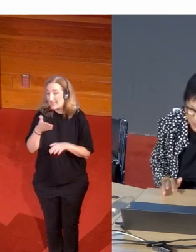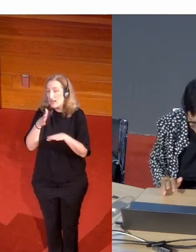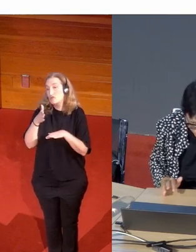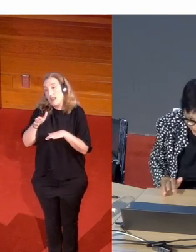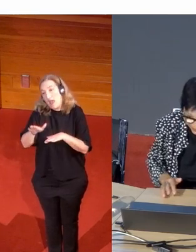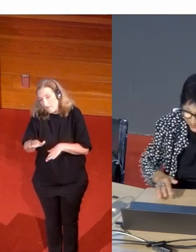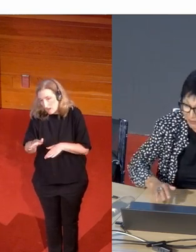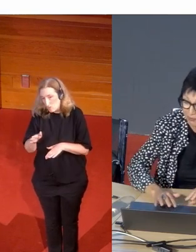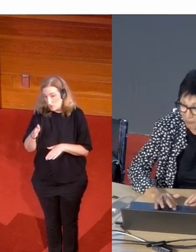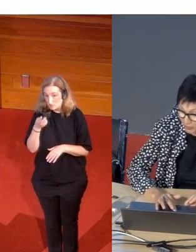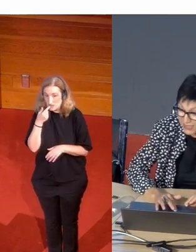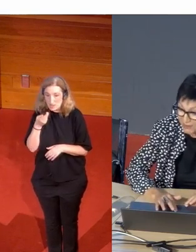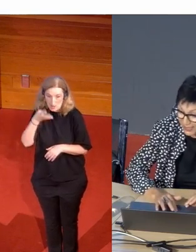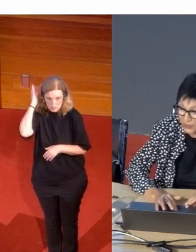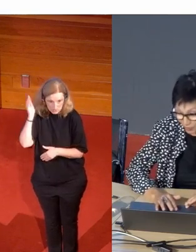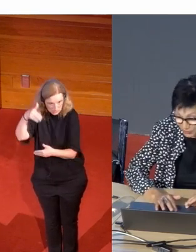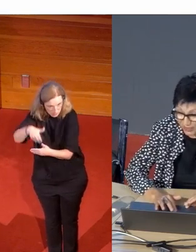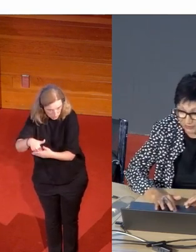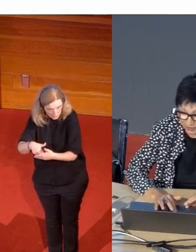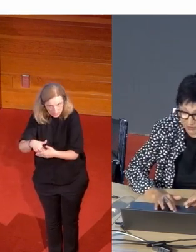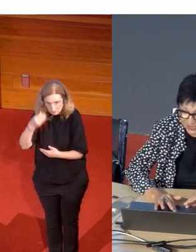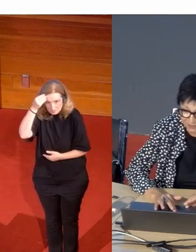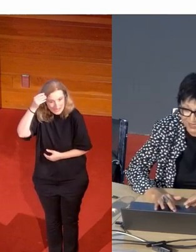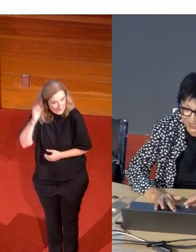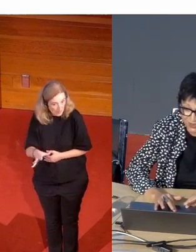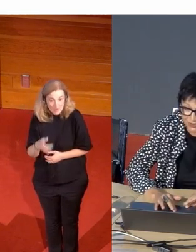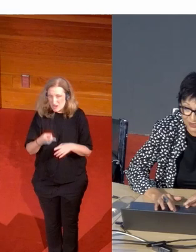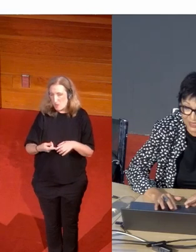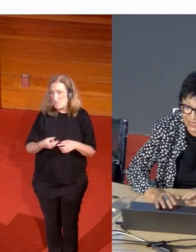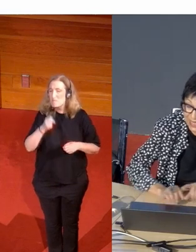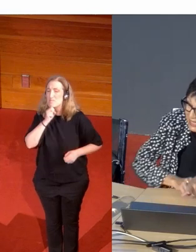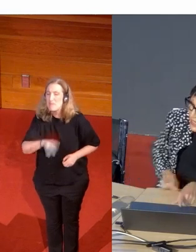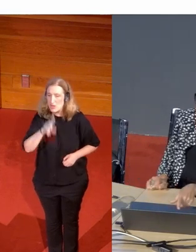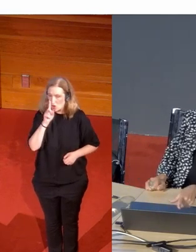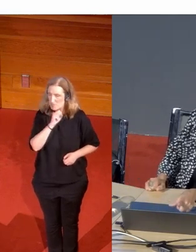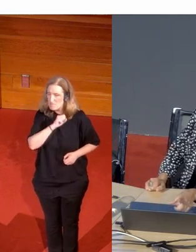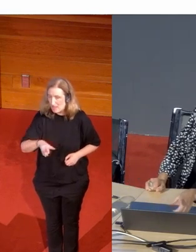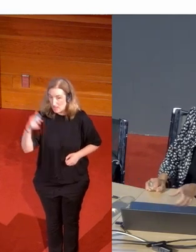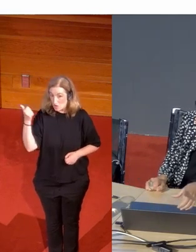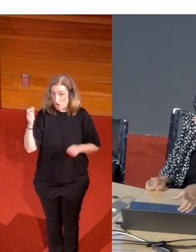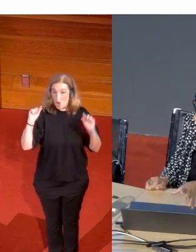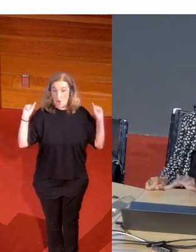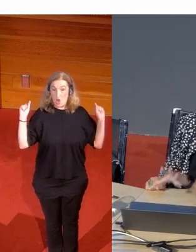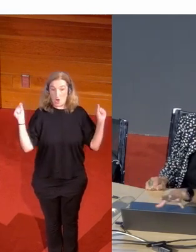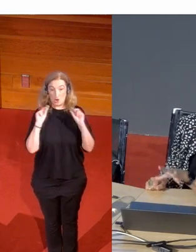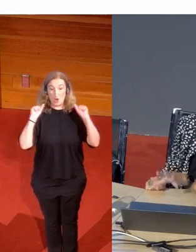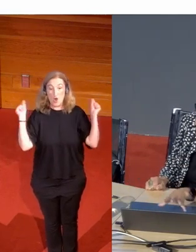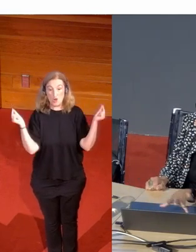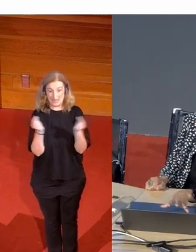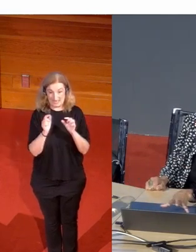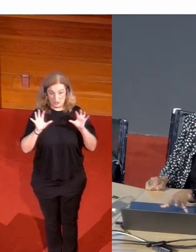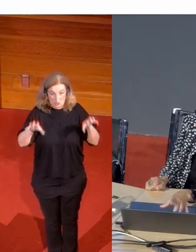suyos que lo creen pero más grave que eso otro gráfico más grave que eso Este es el Congreso actual de los